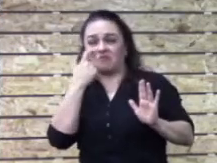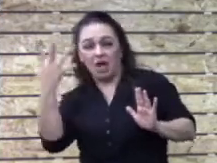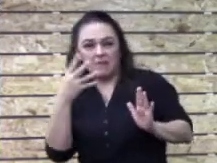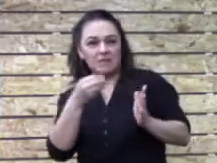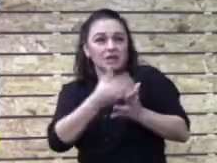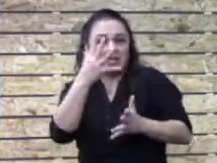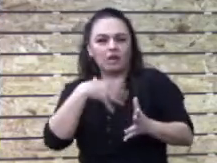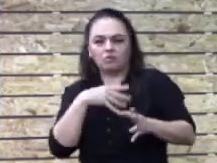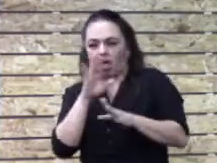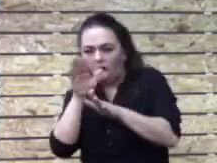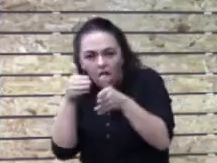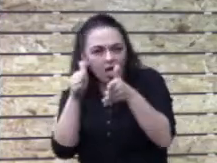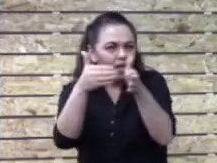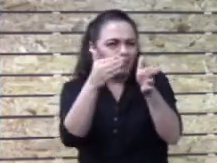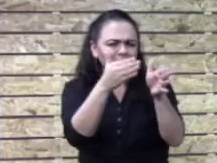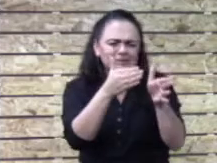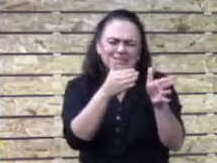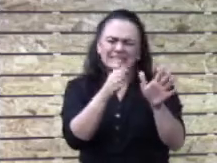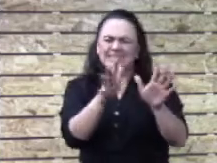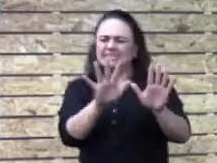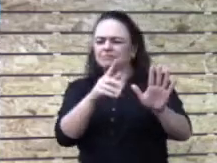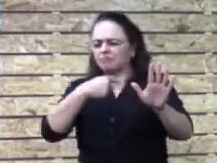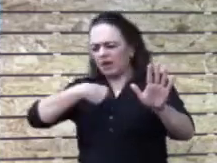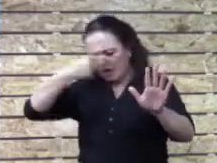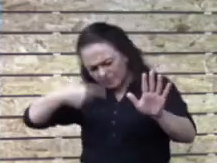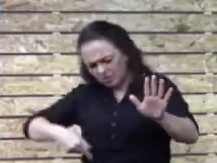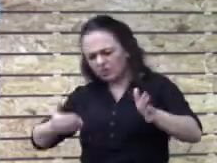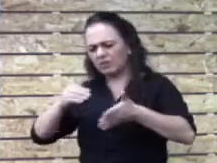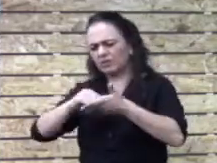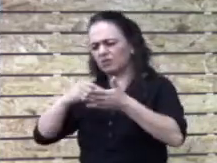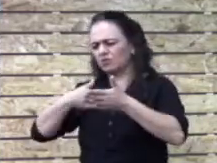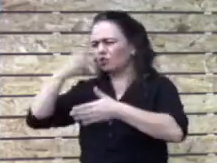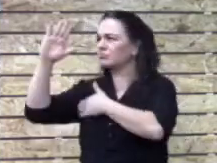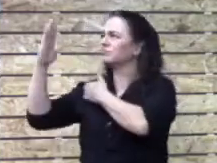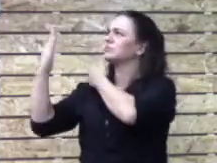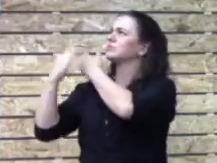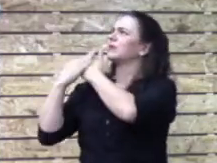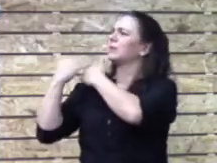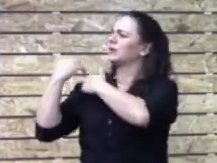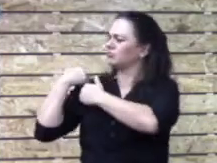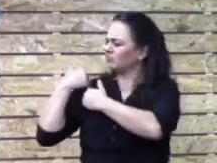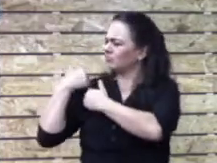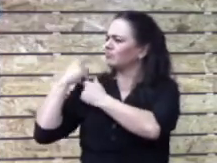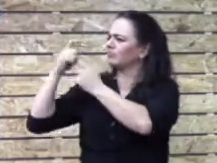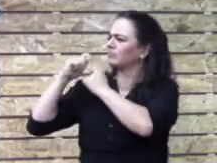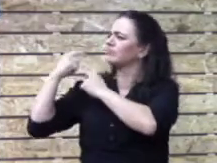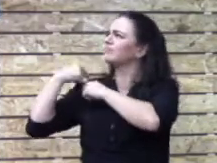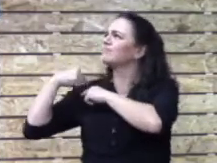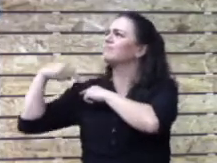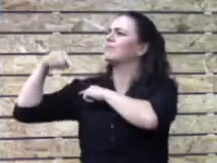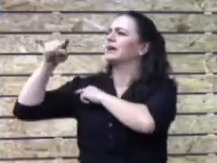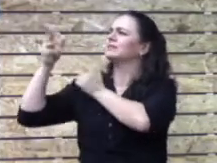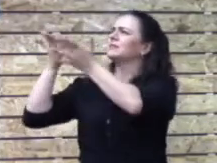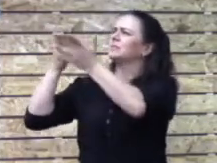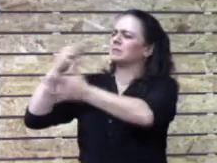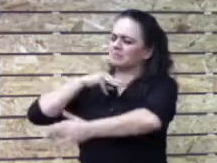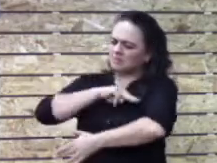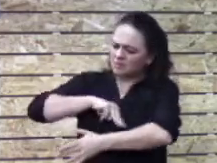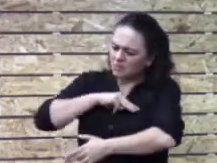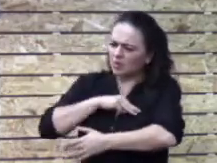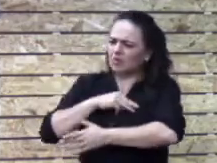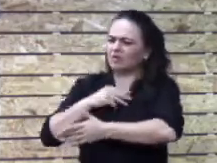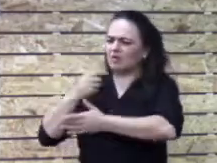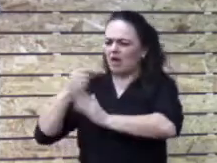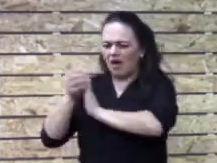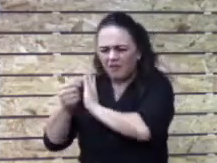a que sirvas en las misiones, que Dios te ha llamado a que sirvas en la obra cristiana, que Dios te ha llamado a que uses tus